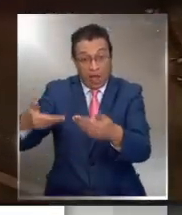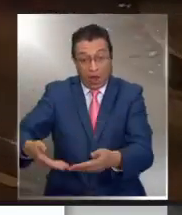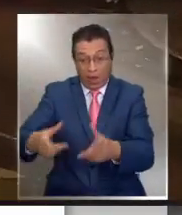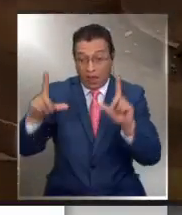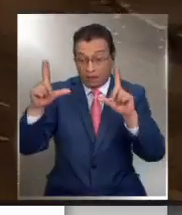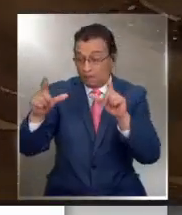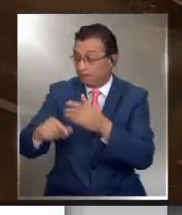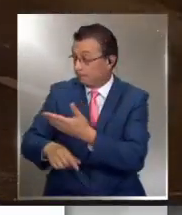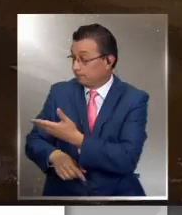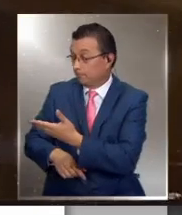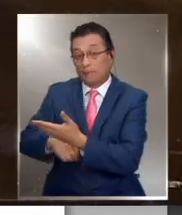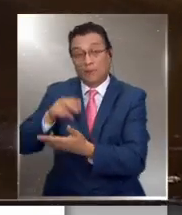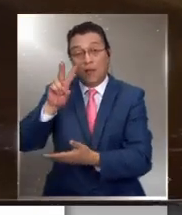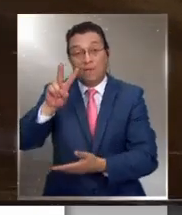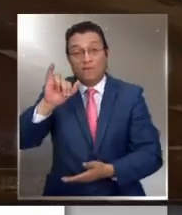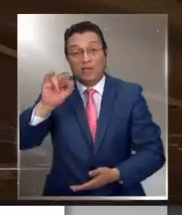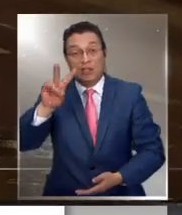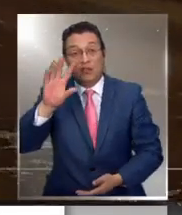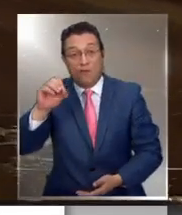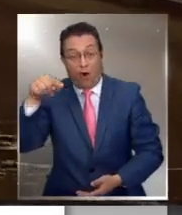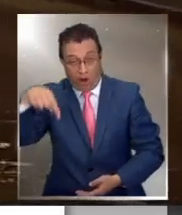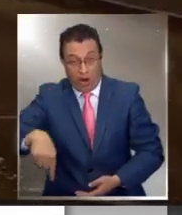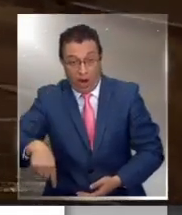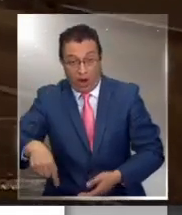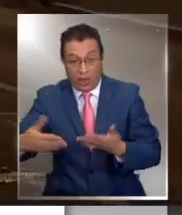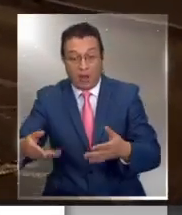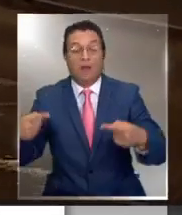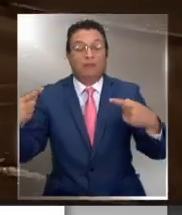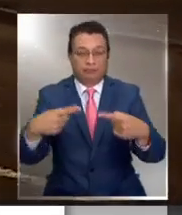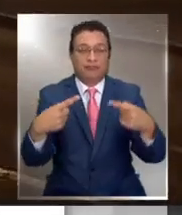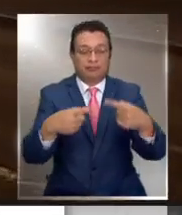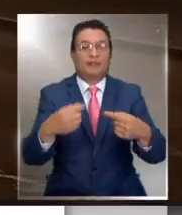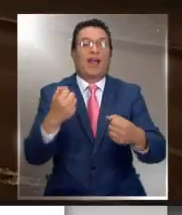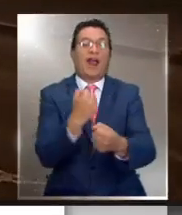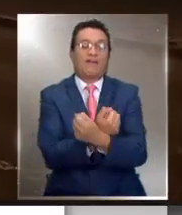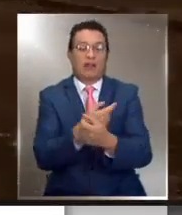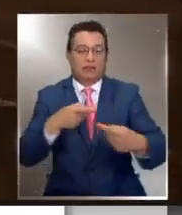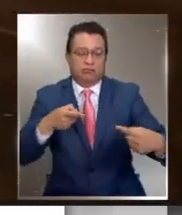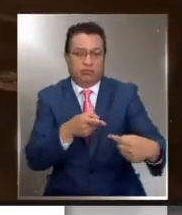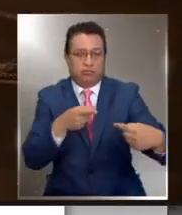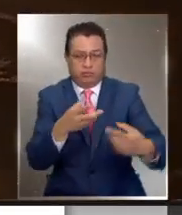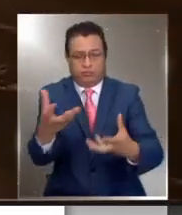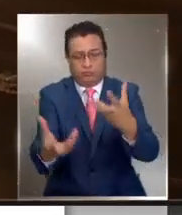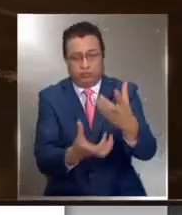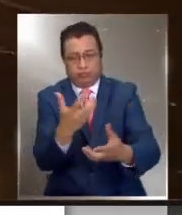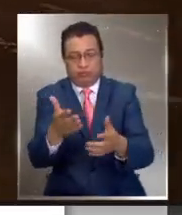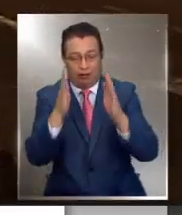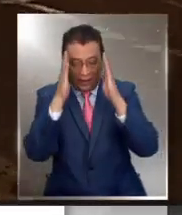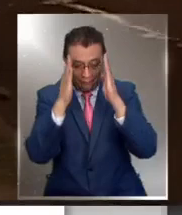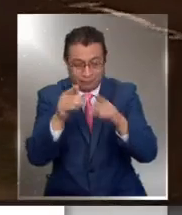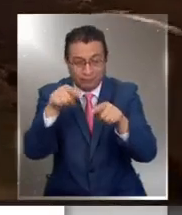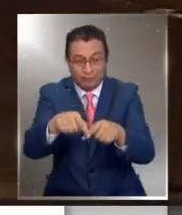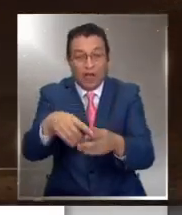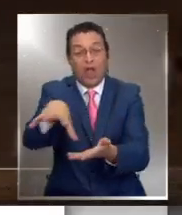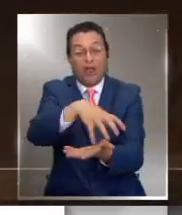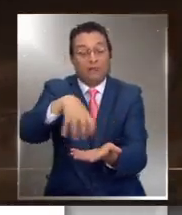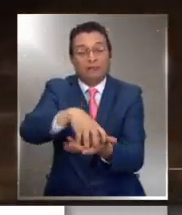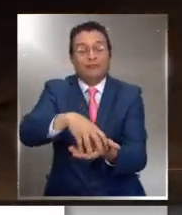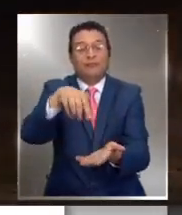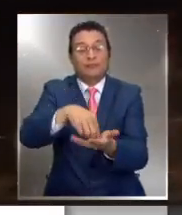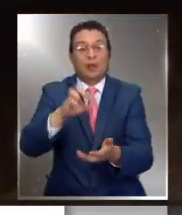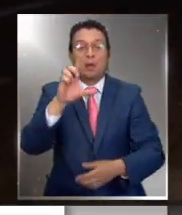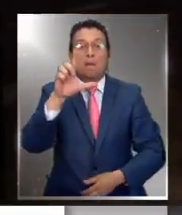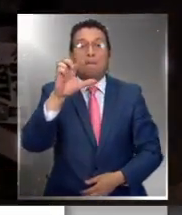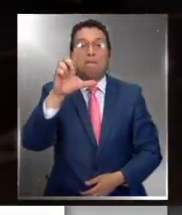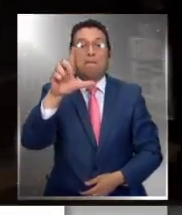en vivo. Barricadas, manifestaciones, enfrentamientos con carabineros, todo esto concentrado especialmente en el sector de la